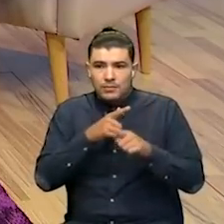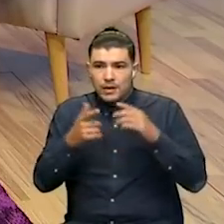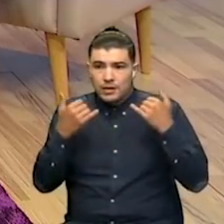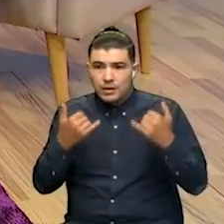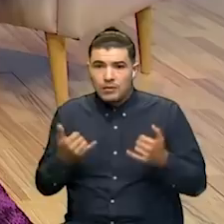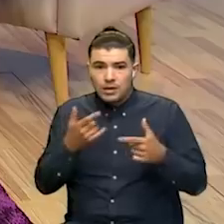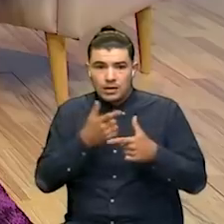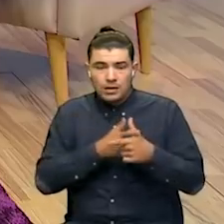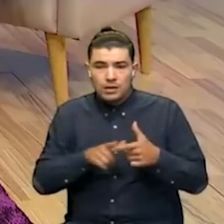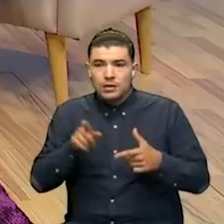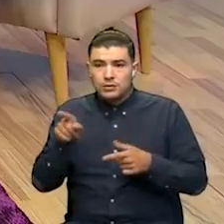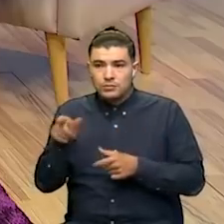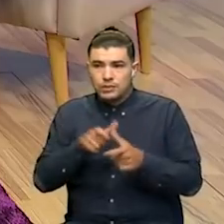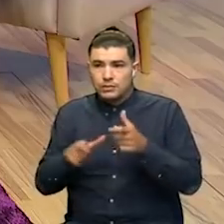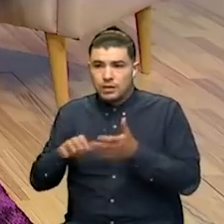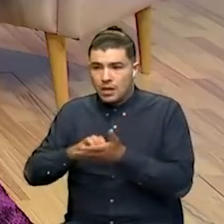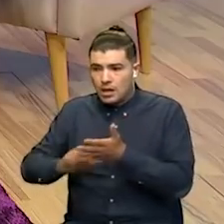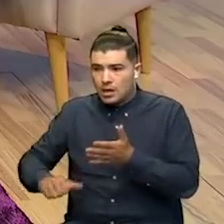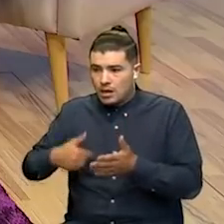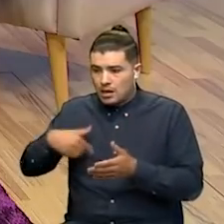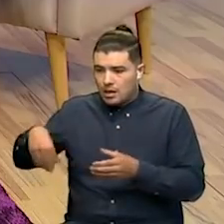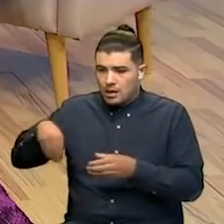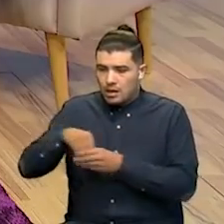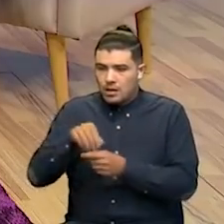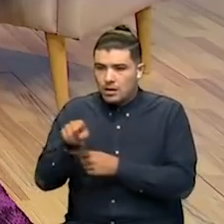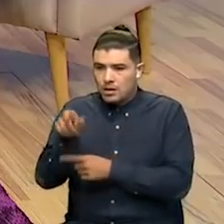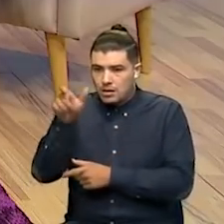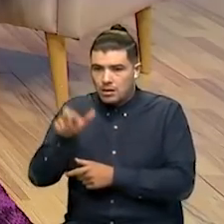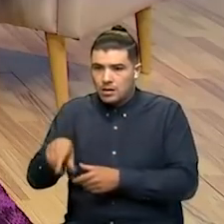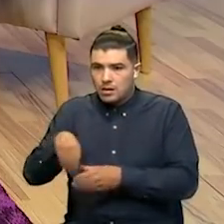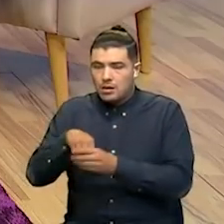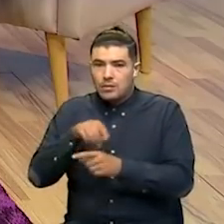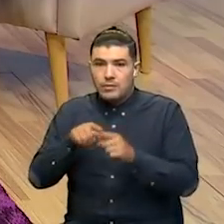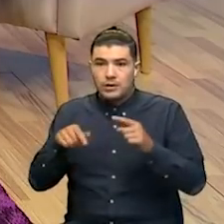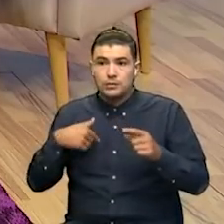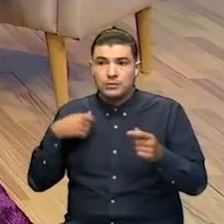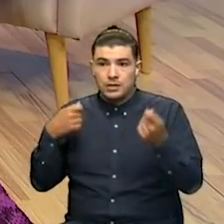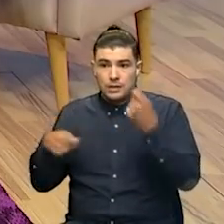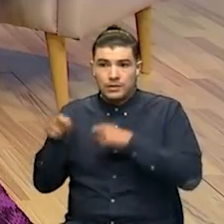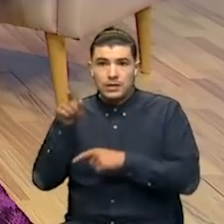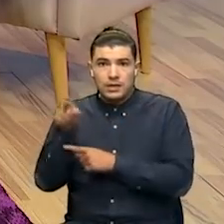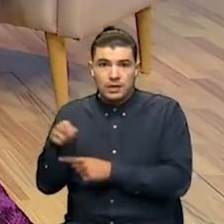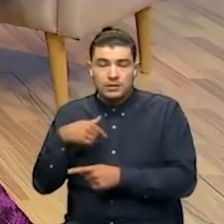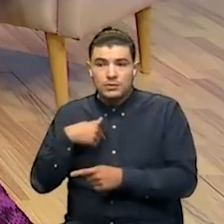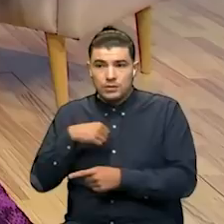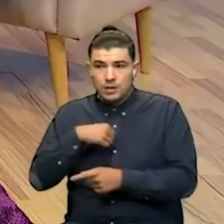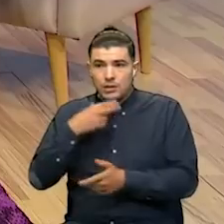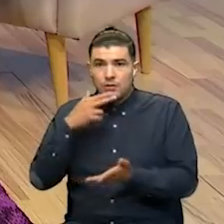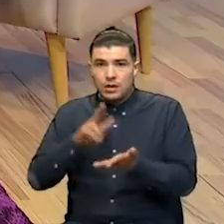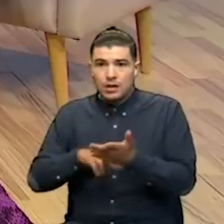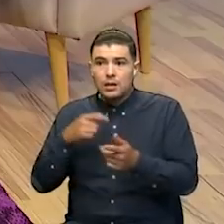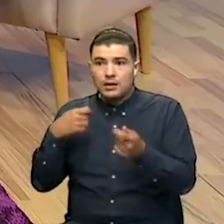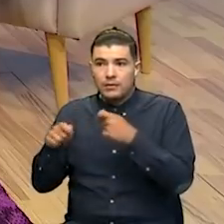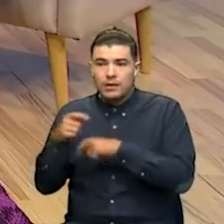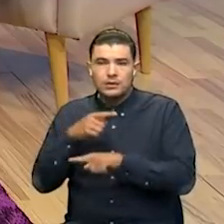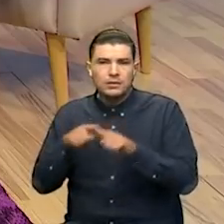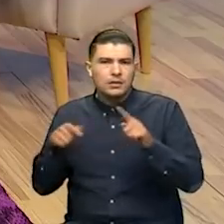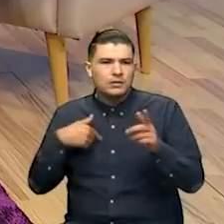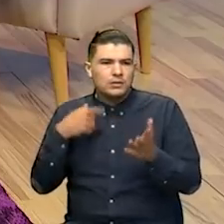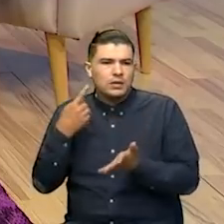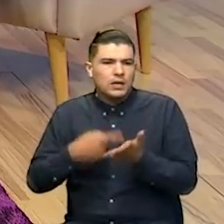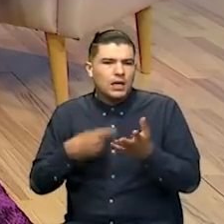se englobaron, llegaron ellos y tú metieron el papel y él se metió en el paquete, pero yo le vendí a él y le tengo una carta venta. Entonces, ¿yo qué podría hacer